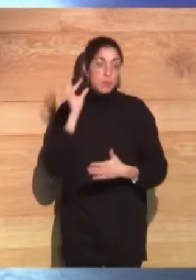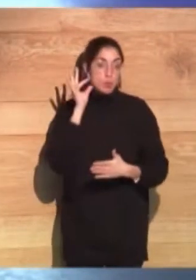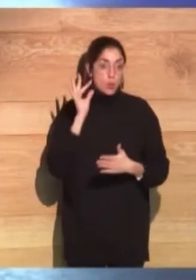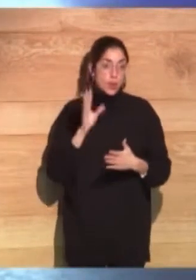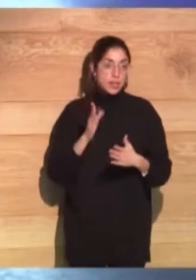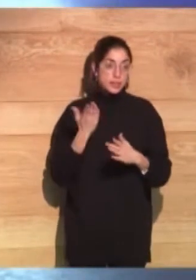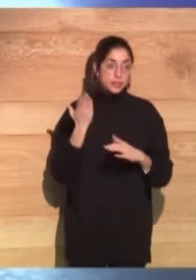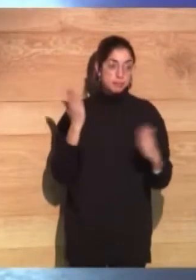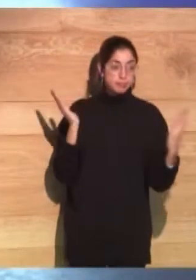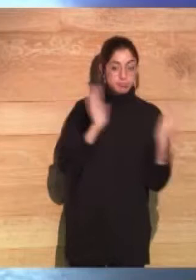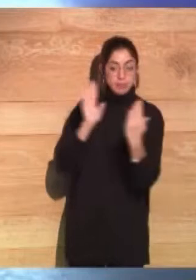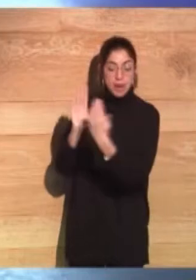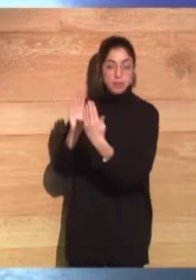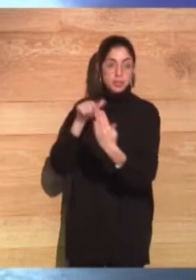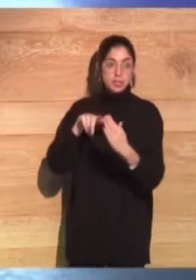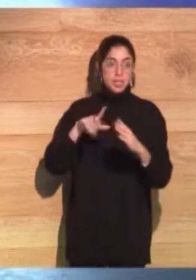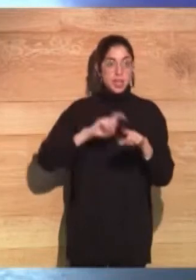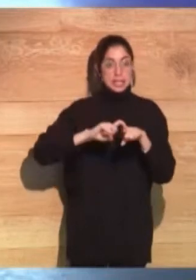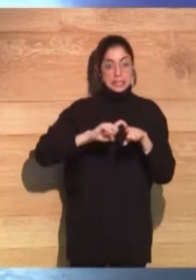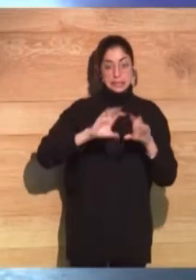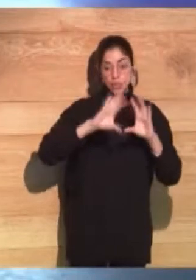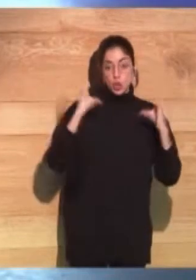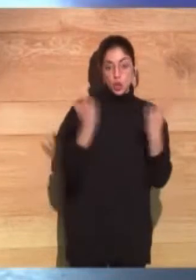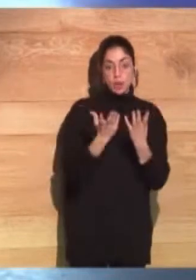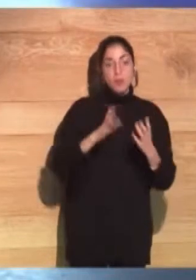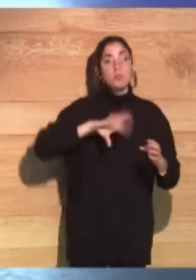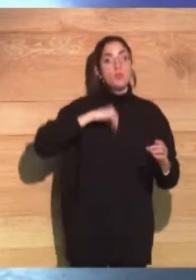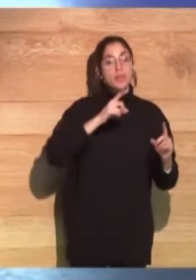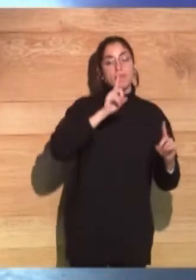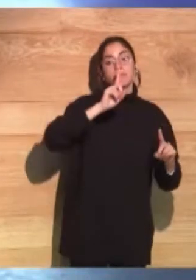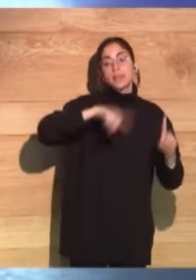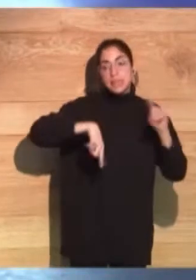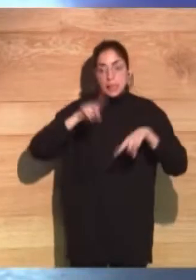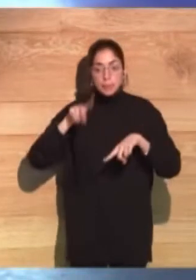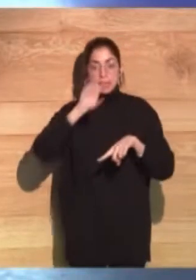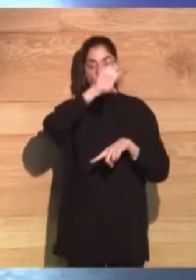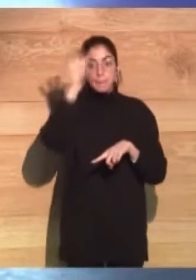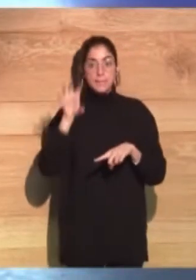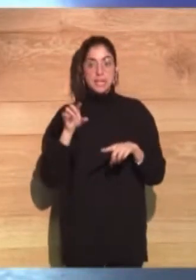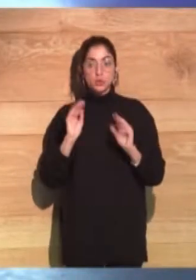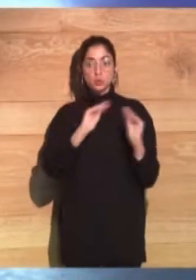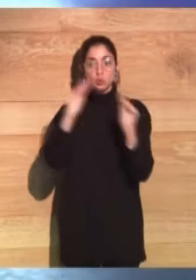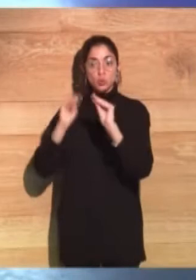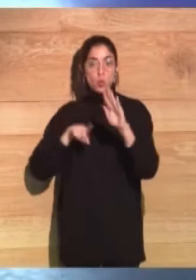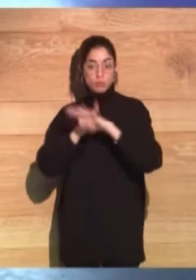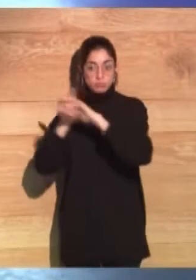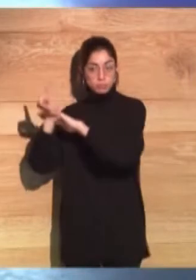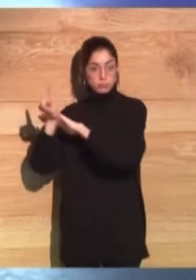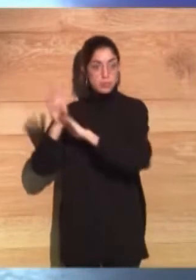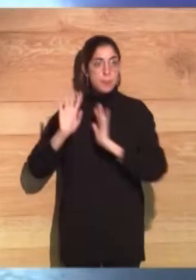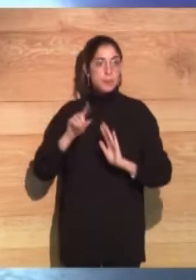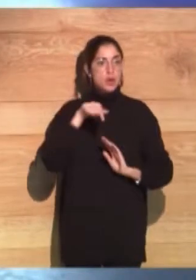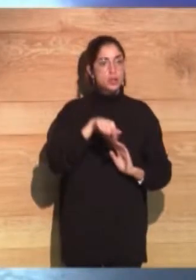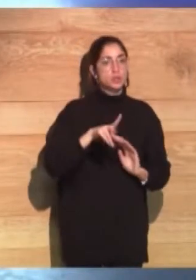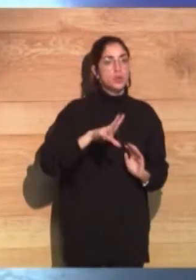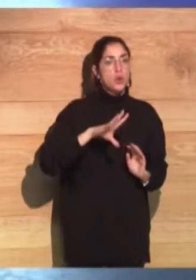de carácter global. Hay ligeras variaciones según el desarrollo de cada país, pero es un fenómeno que se produce